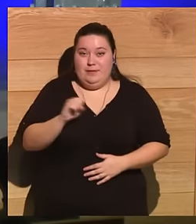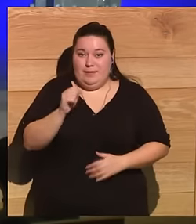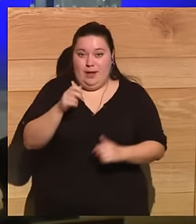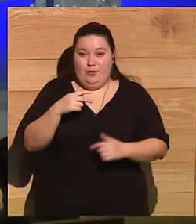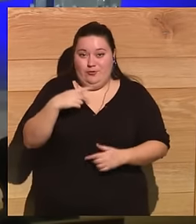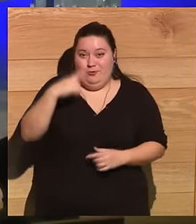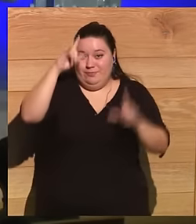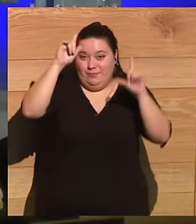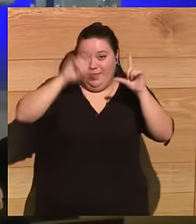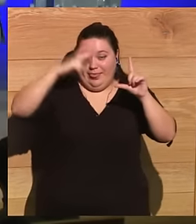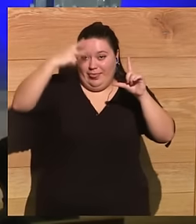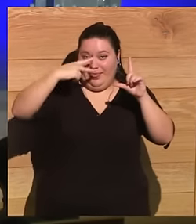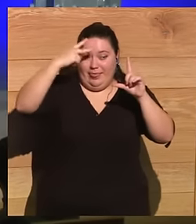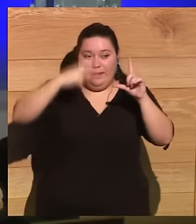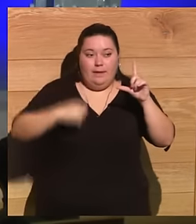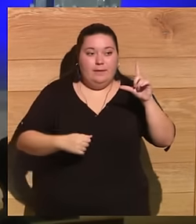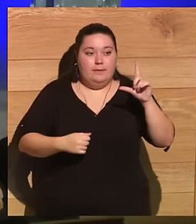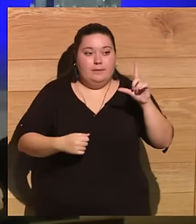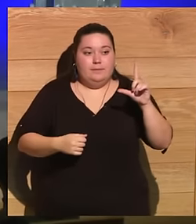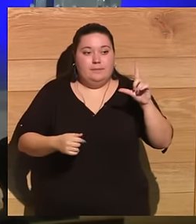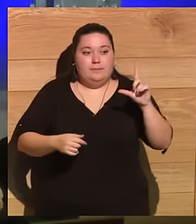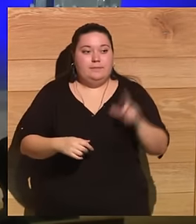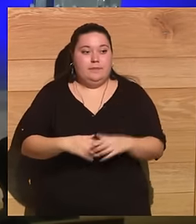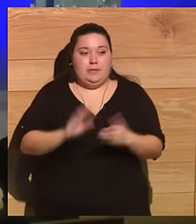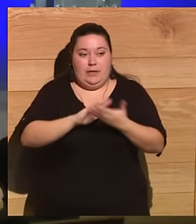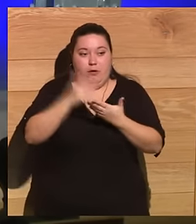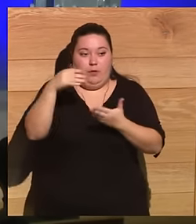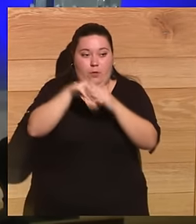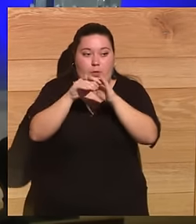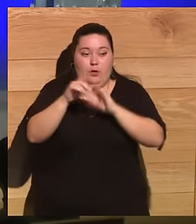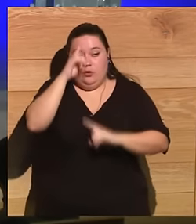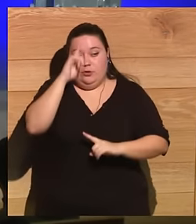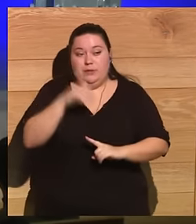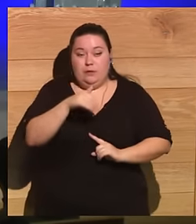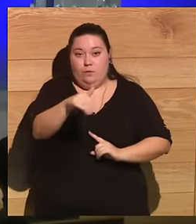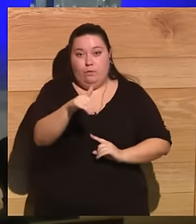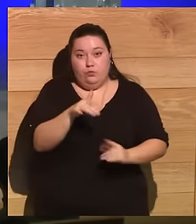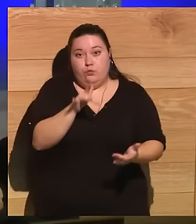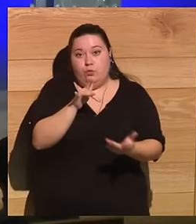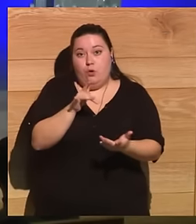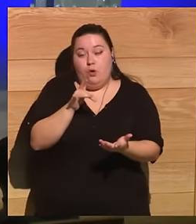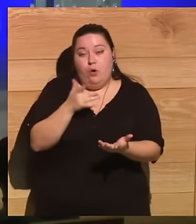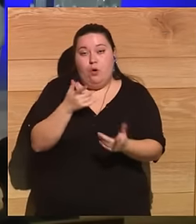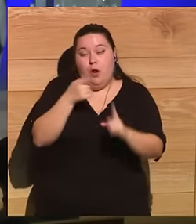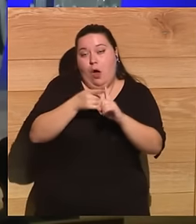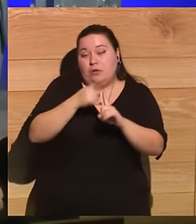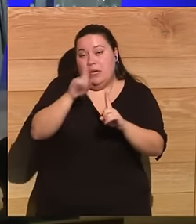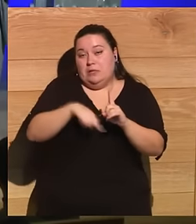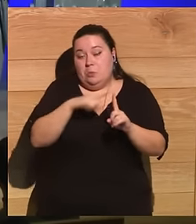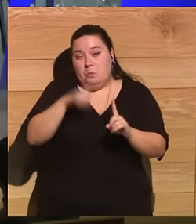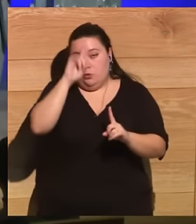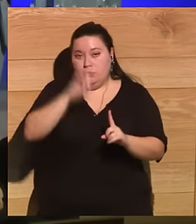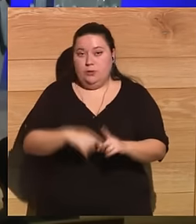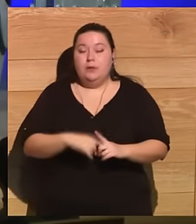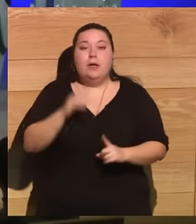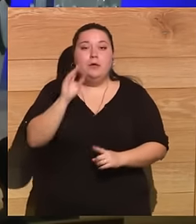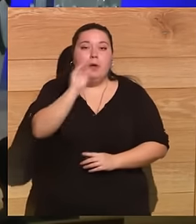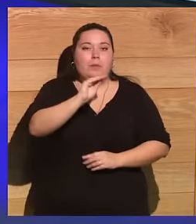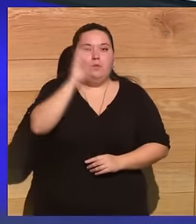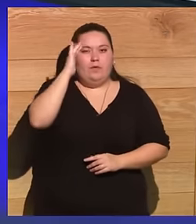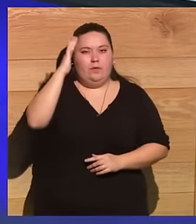bueno, está bien tener una copia de seguridad en el ordenador. No sé si la voy a utilizar en algún momento, pero en fin. Bueno, hay una pregunta